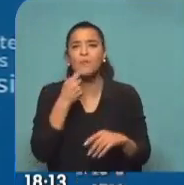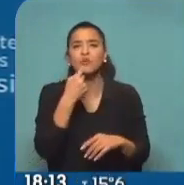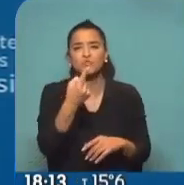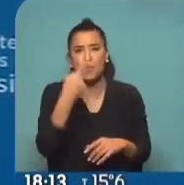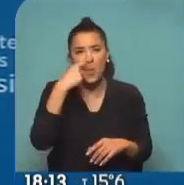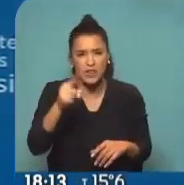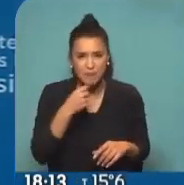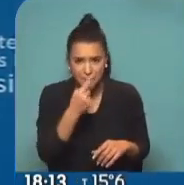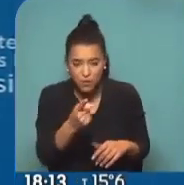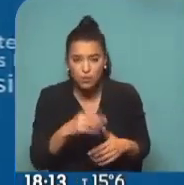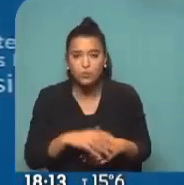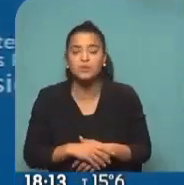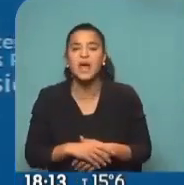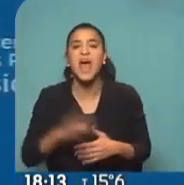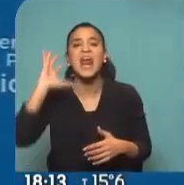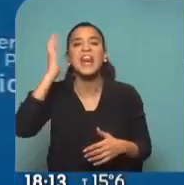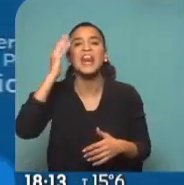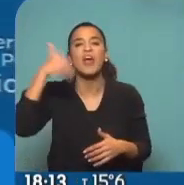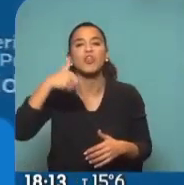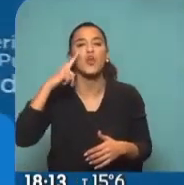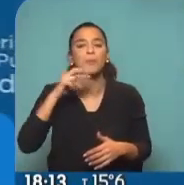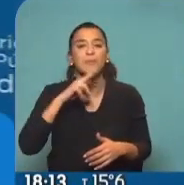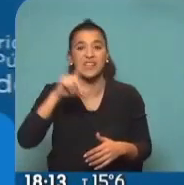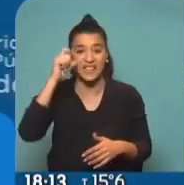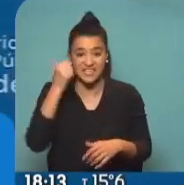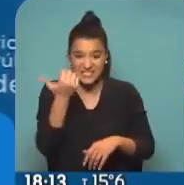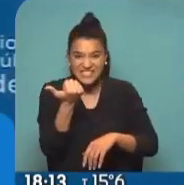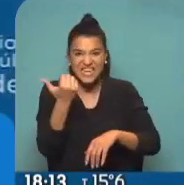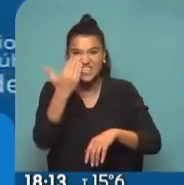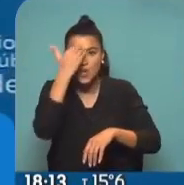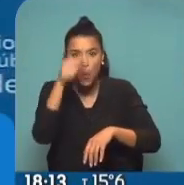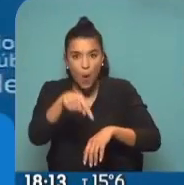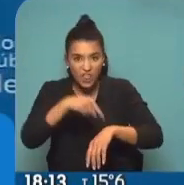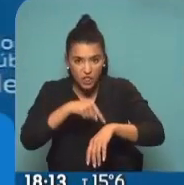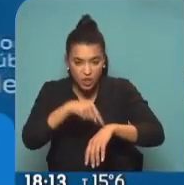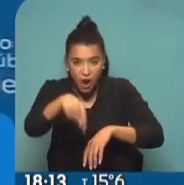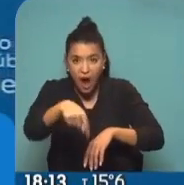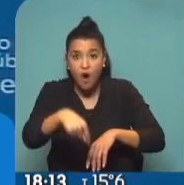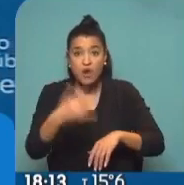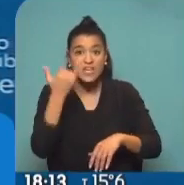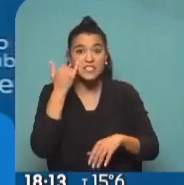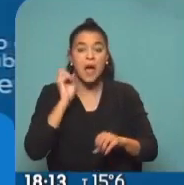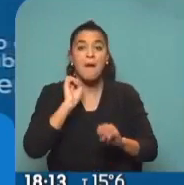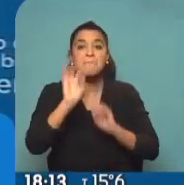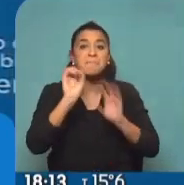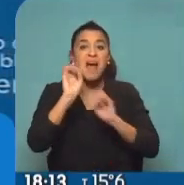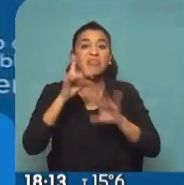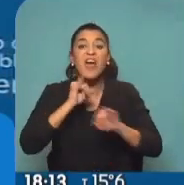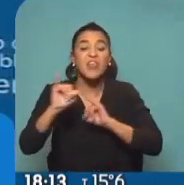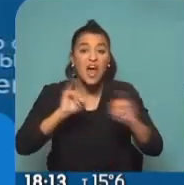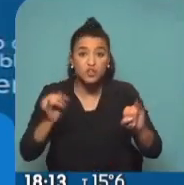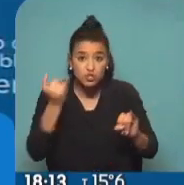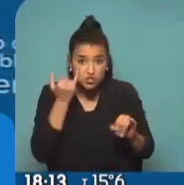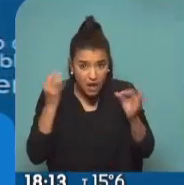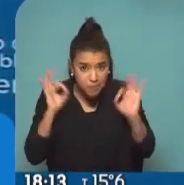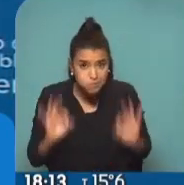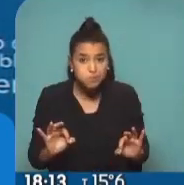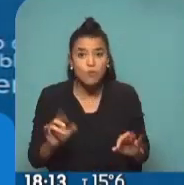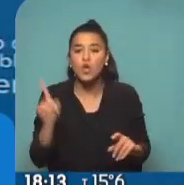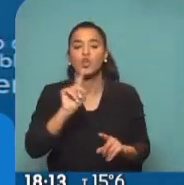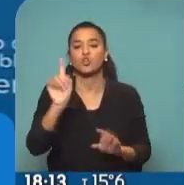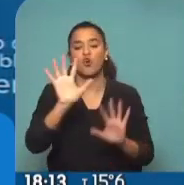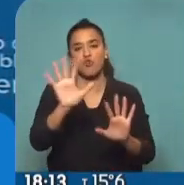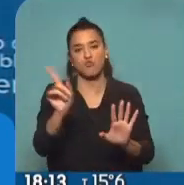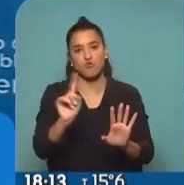de Radio Mitre. Son las prácticamente 6:15, ya se está realizando en estos momentos la carga de datos, ¿están llegando los telegramas